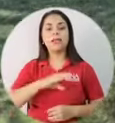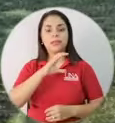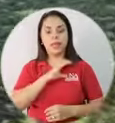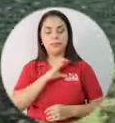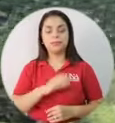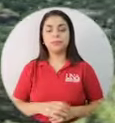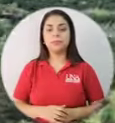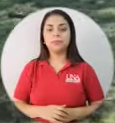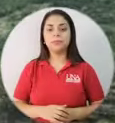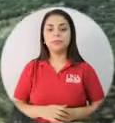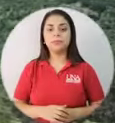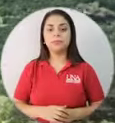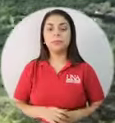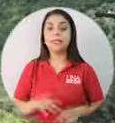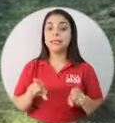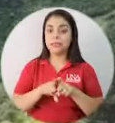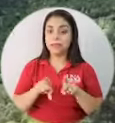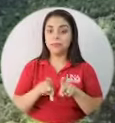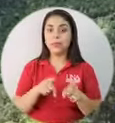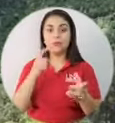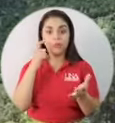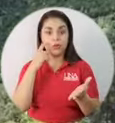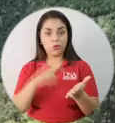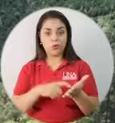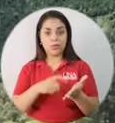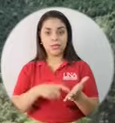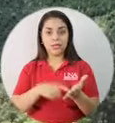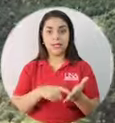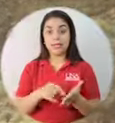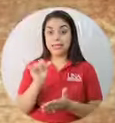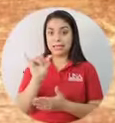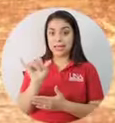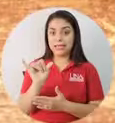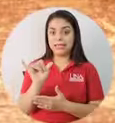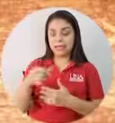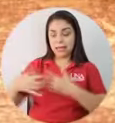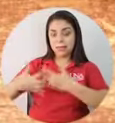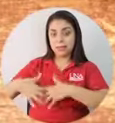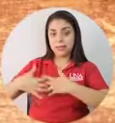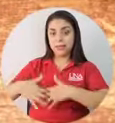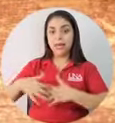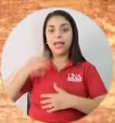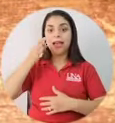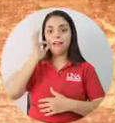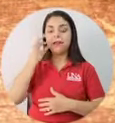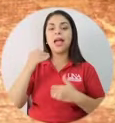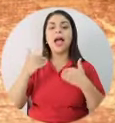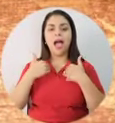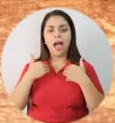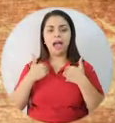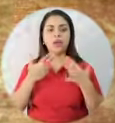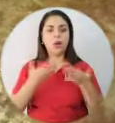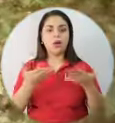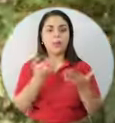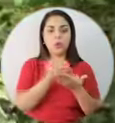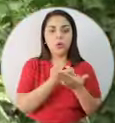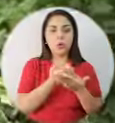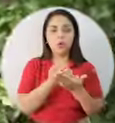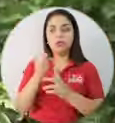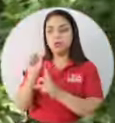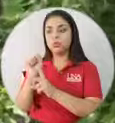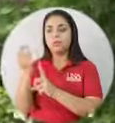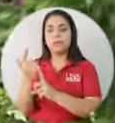producto. Y también reconocer que detrás de esta industria del café hay eslabonamientos económicos y